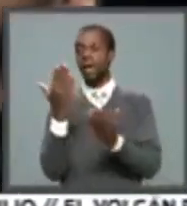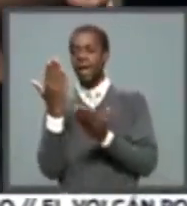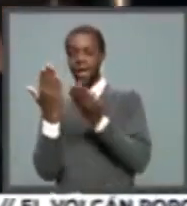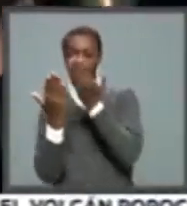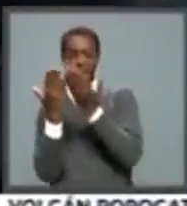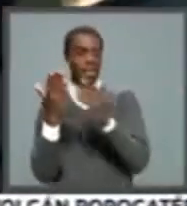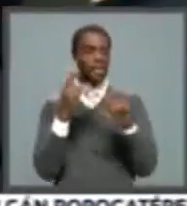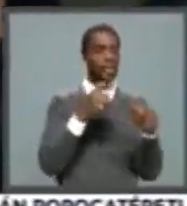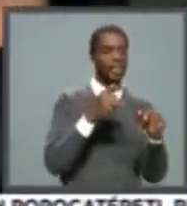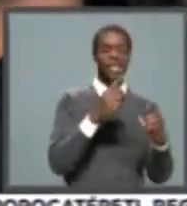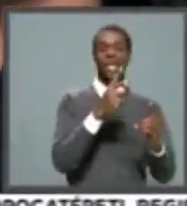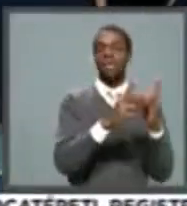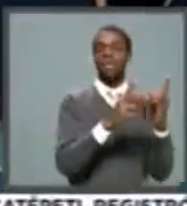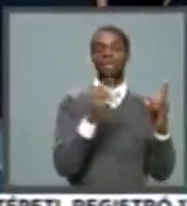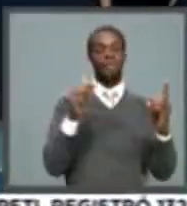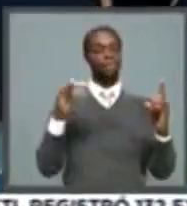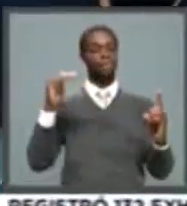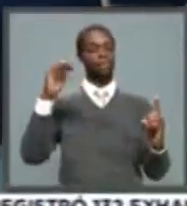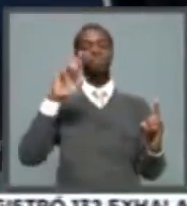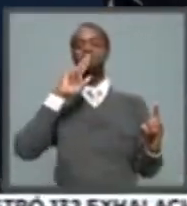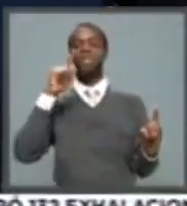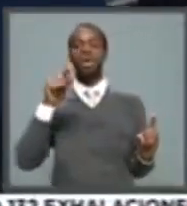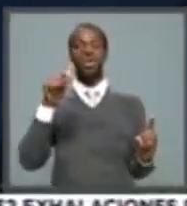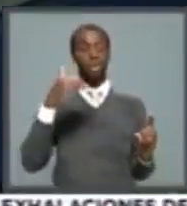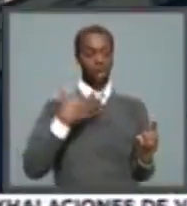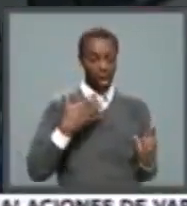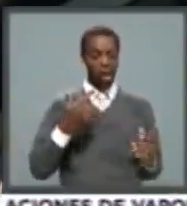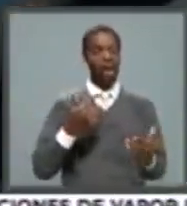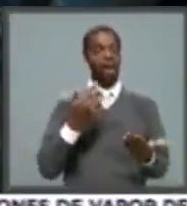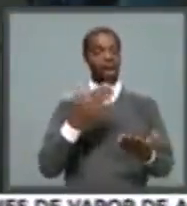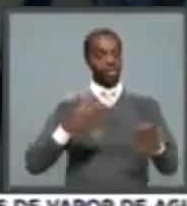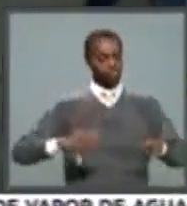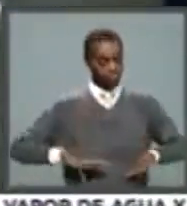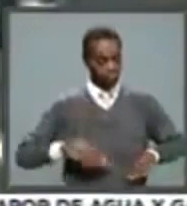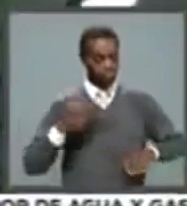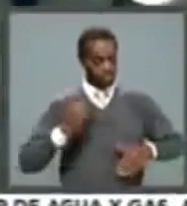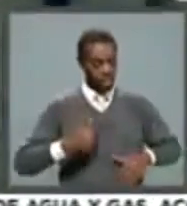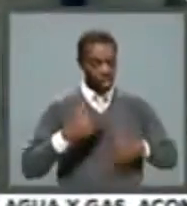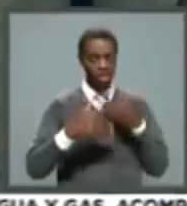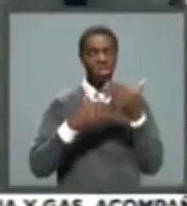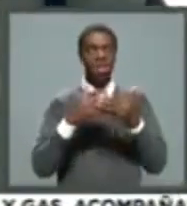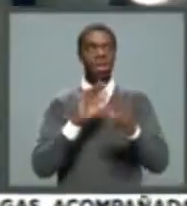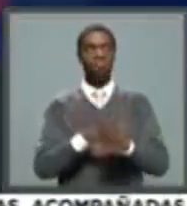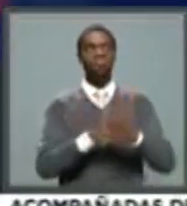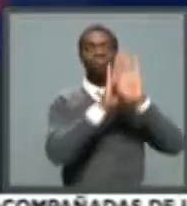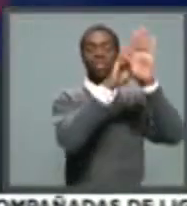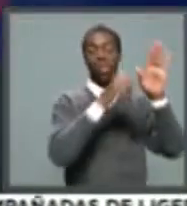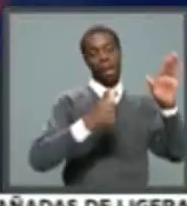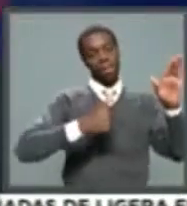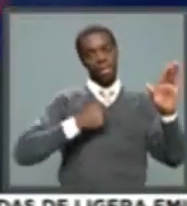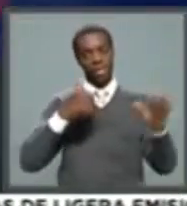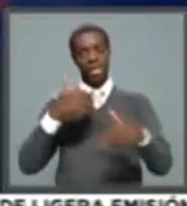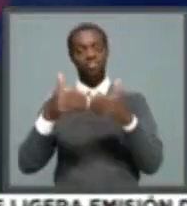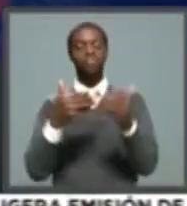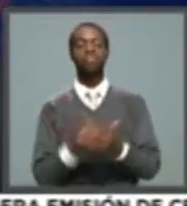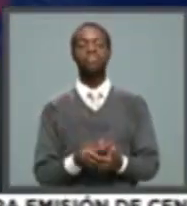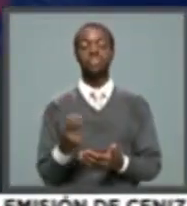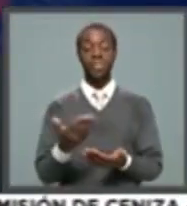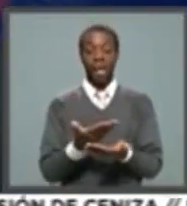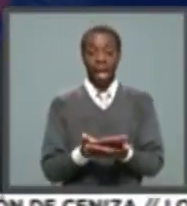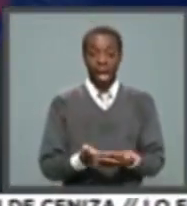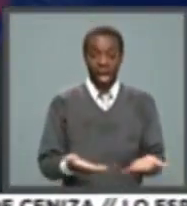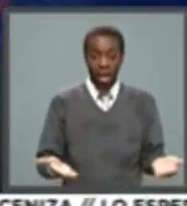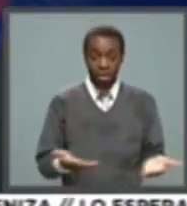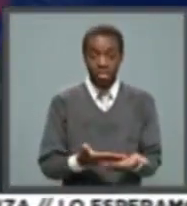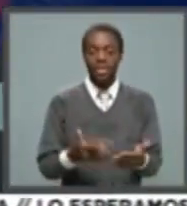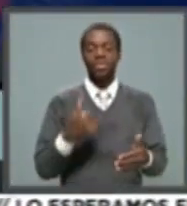por encima de la deportiva, aprovechando las cualidades que le han permitido triunfar en el básquetbol. Ahorita